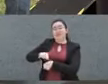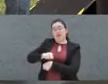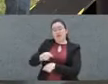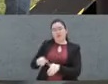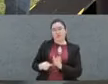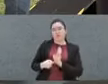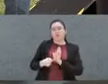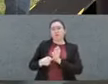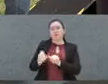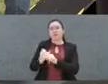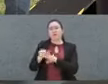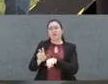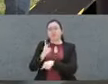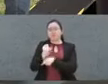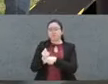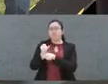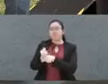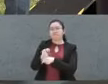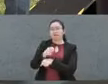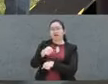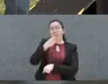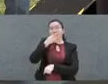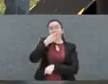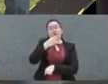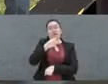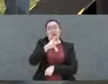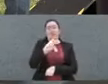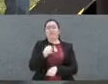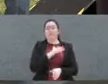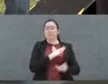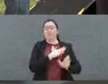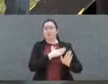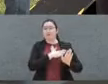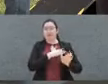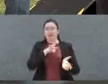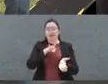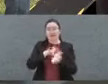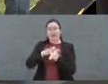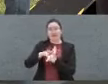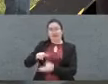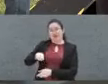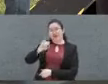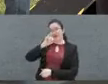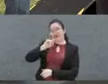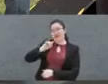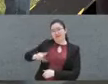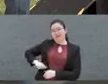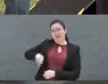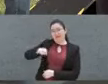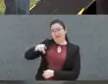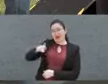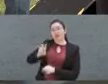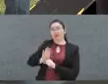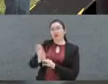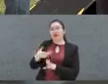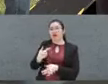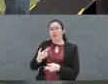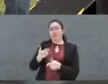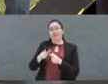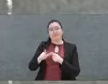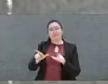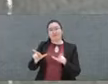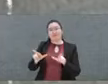así, él se compromete que a fines de año, con recursos federales, apoyándola a usted en su administración, se pondría en operación ya completamente la línea